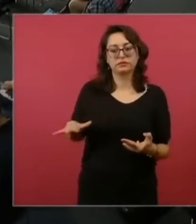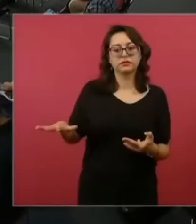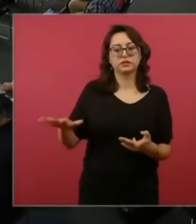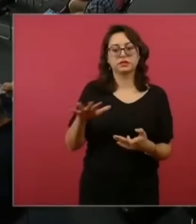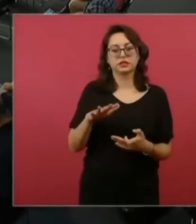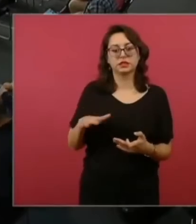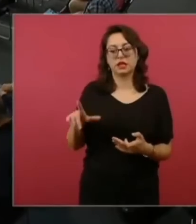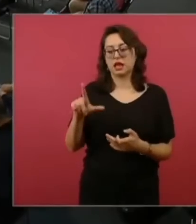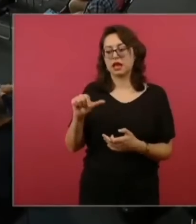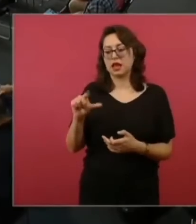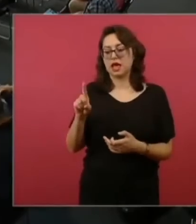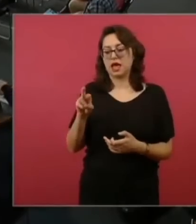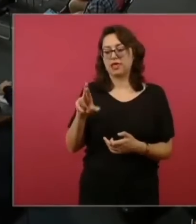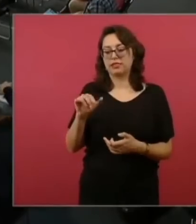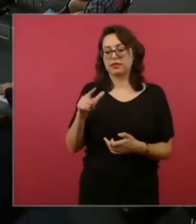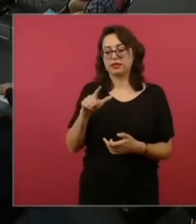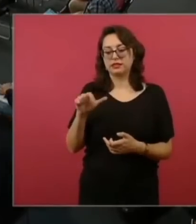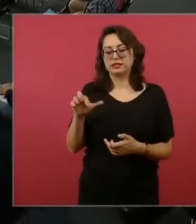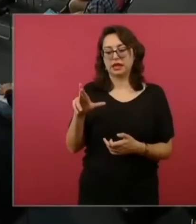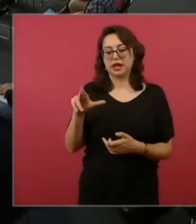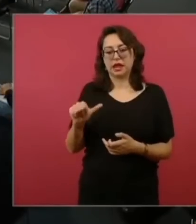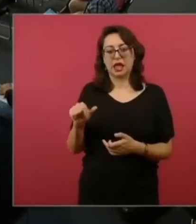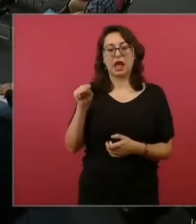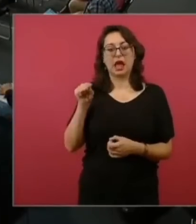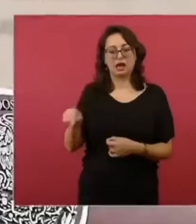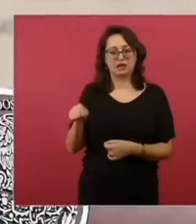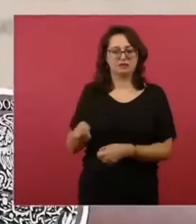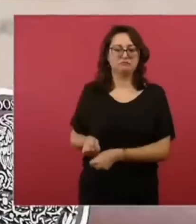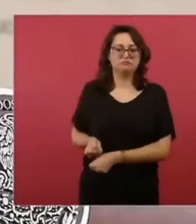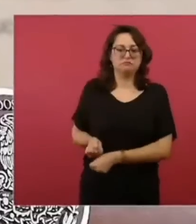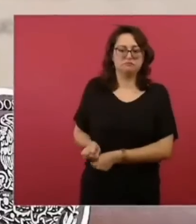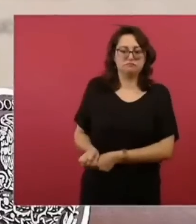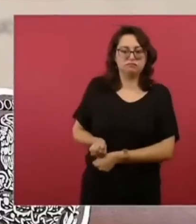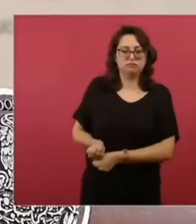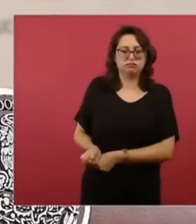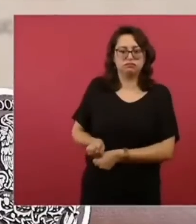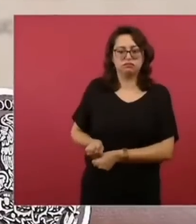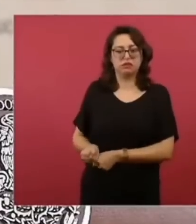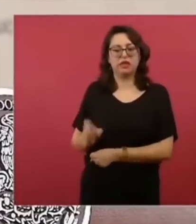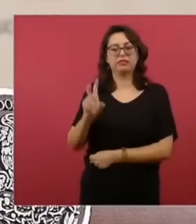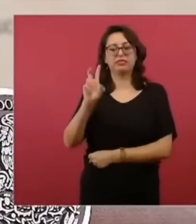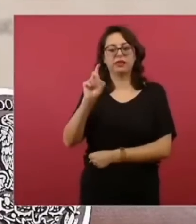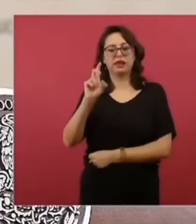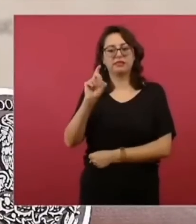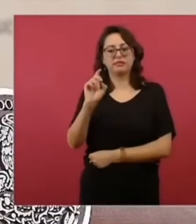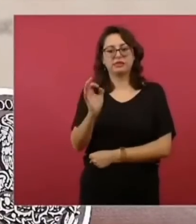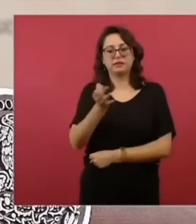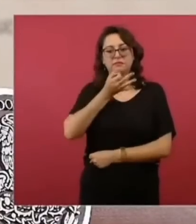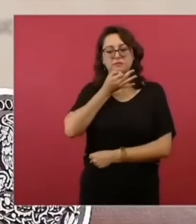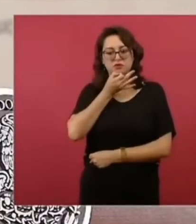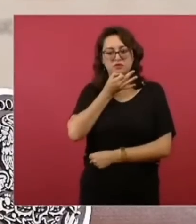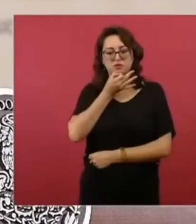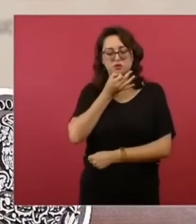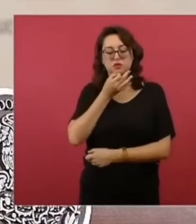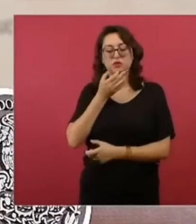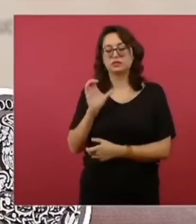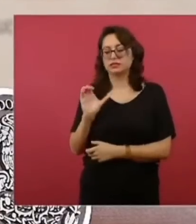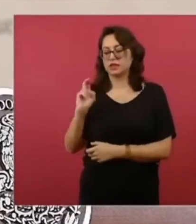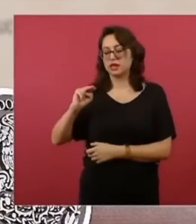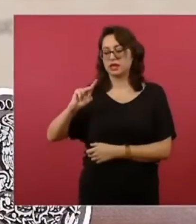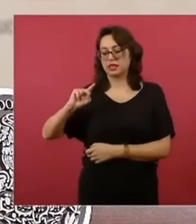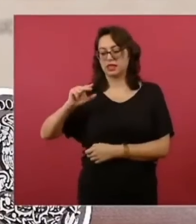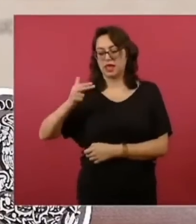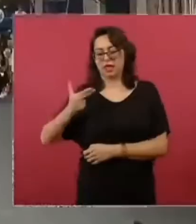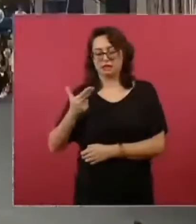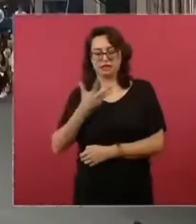como La Ladrillera. Y resulta que los empezaron a torturar durante media hora. Todo esto está documentado también por la